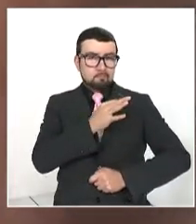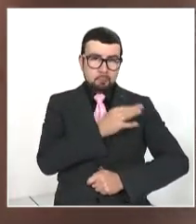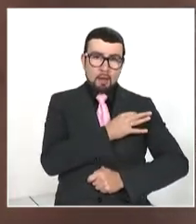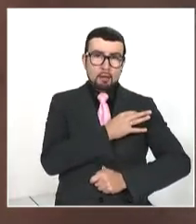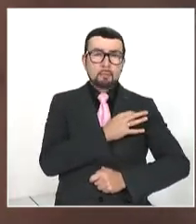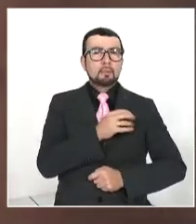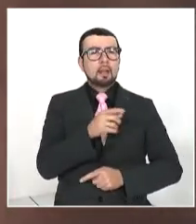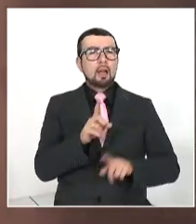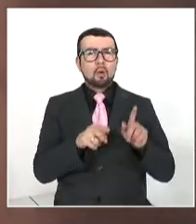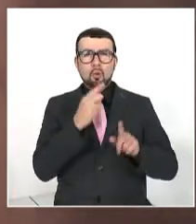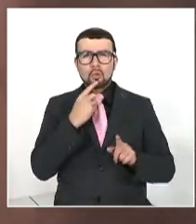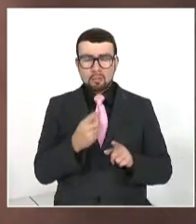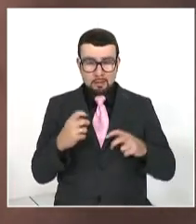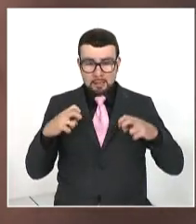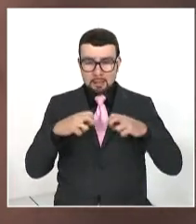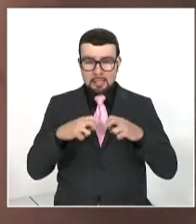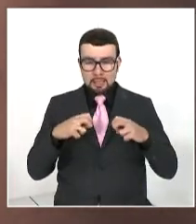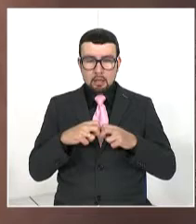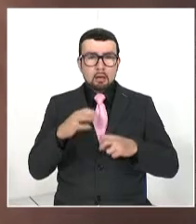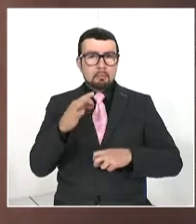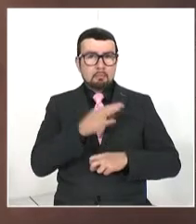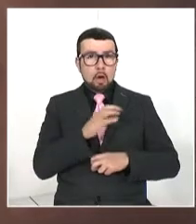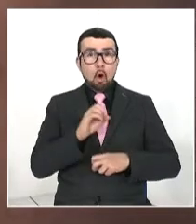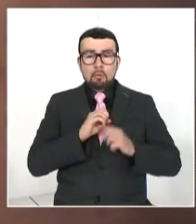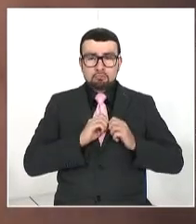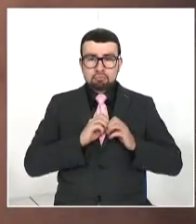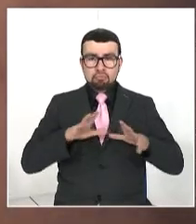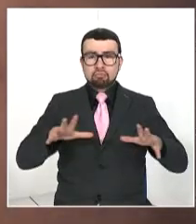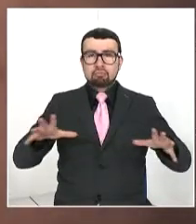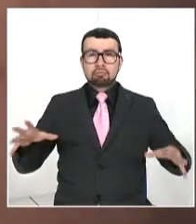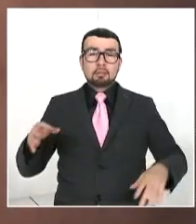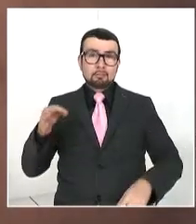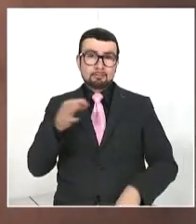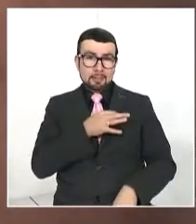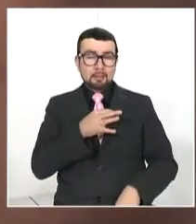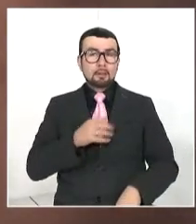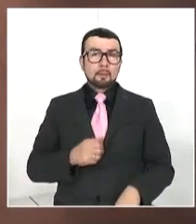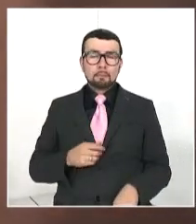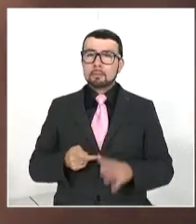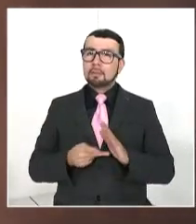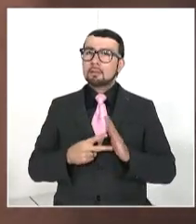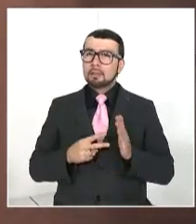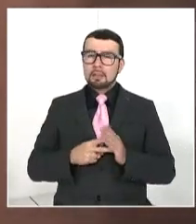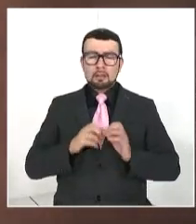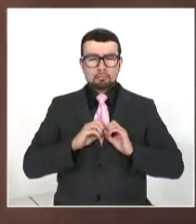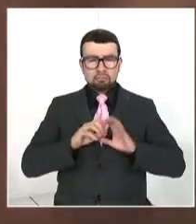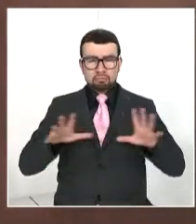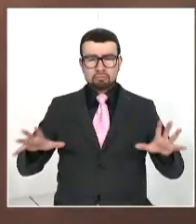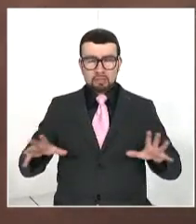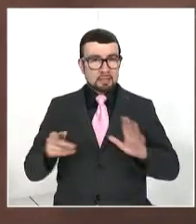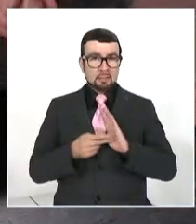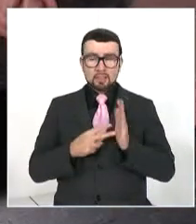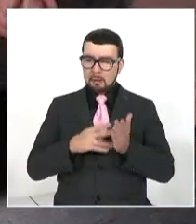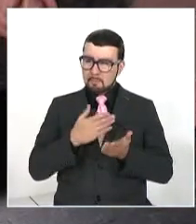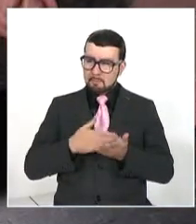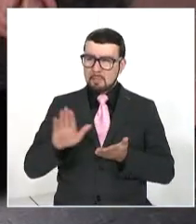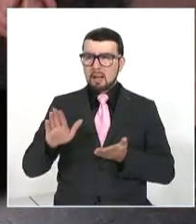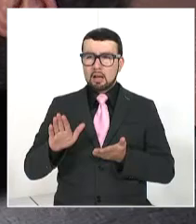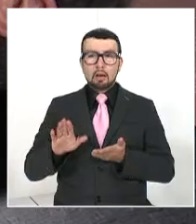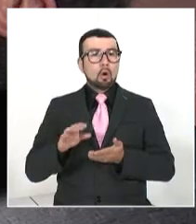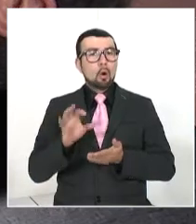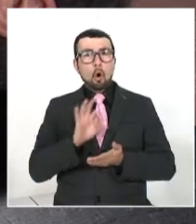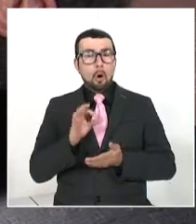o dispersar la energía. Dispersar la energía es como sacar lo malo y tonificar es meterle